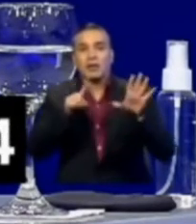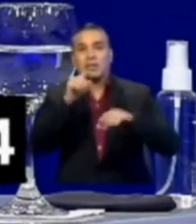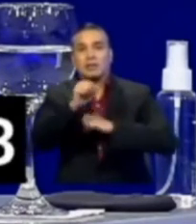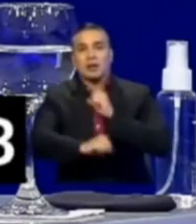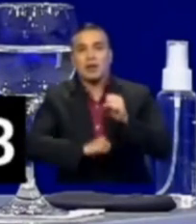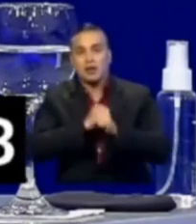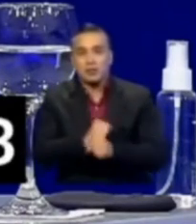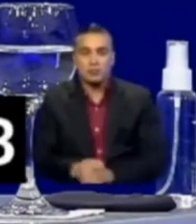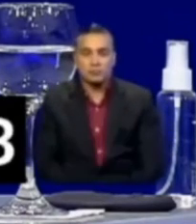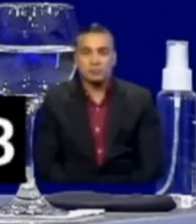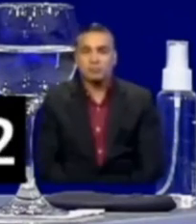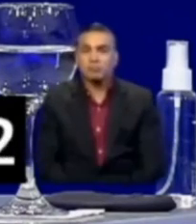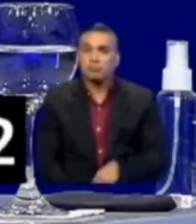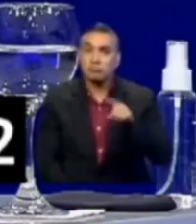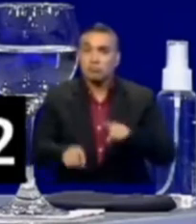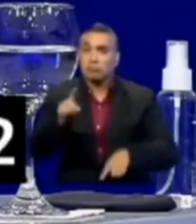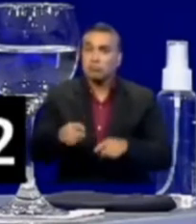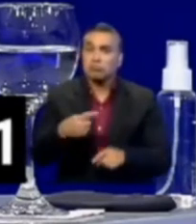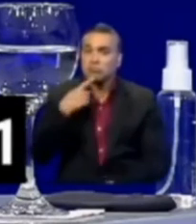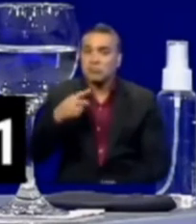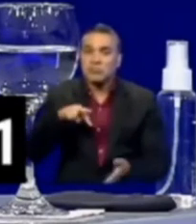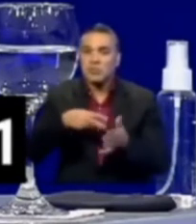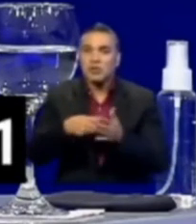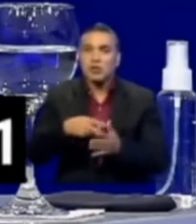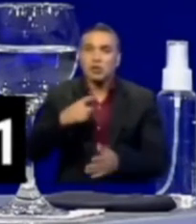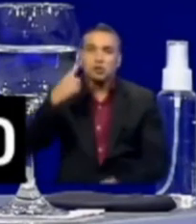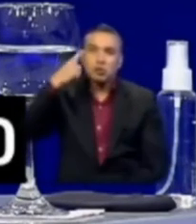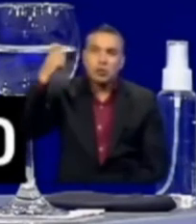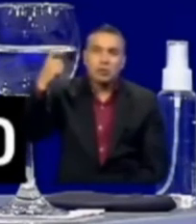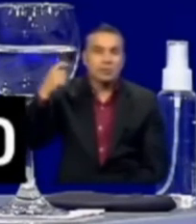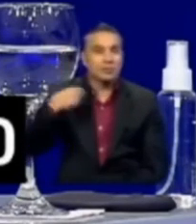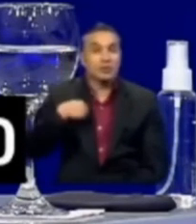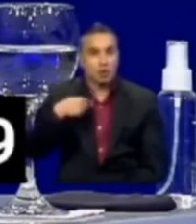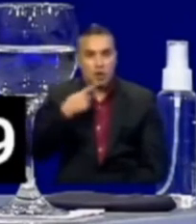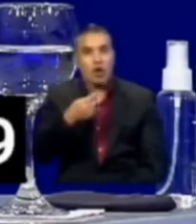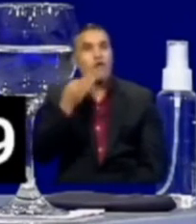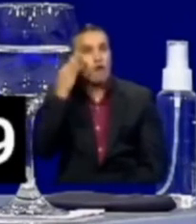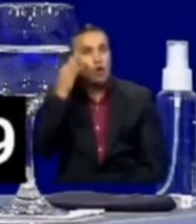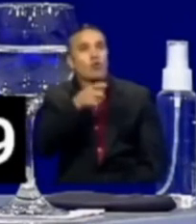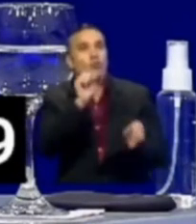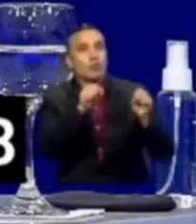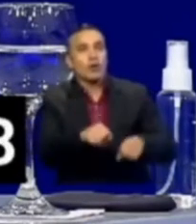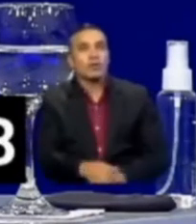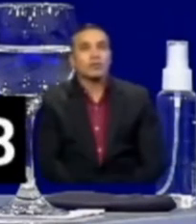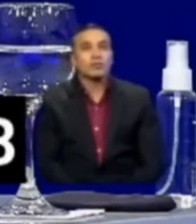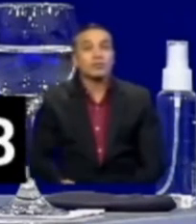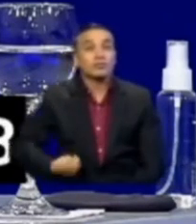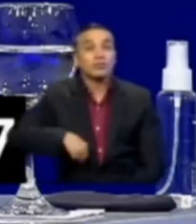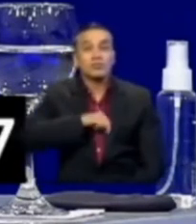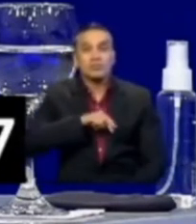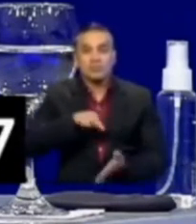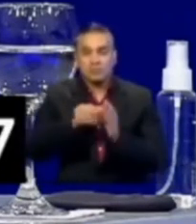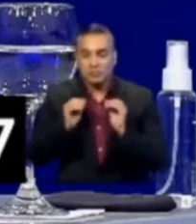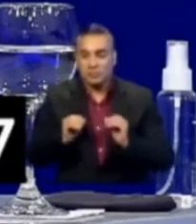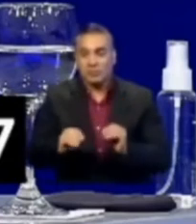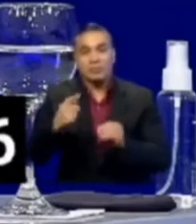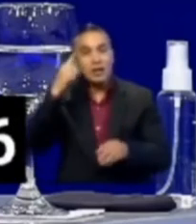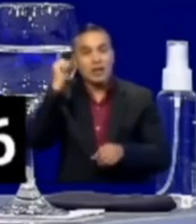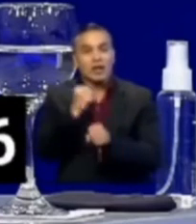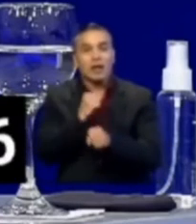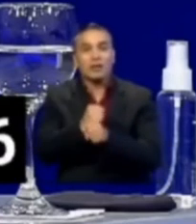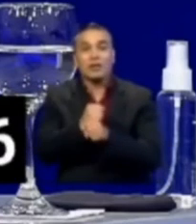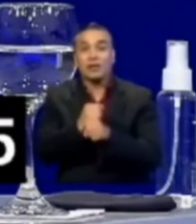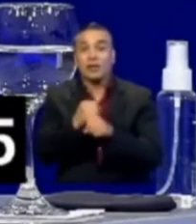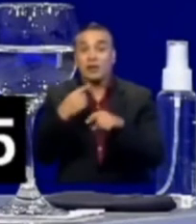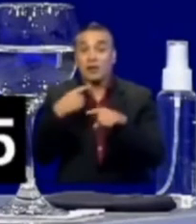edad. Algunos lo llaman fantasía, yo le llamo futuro, porque estamos preparándoles para los trabajos que